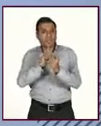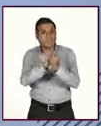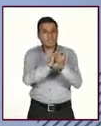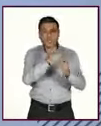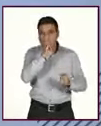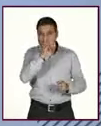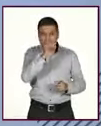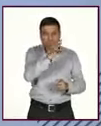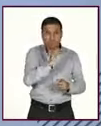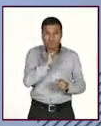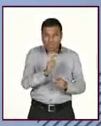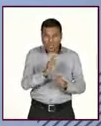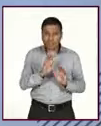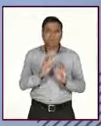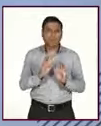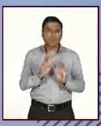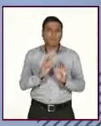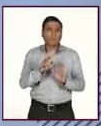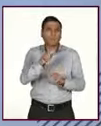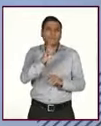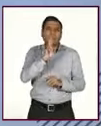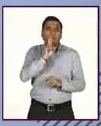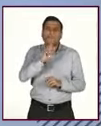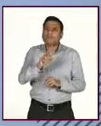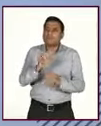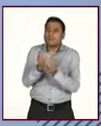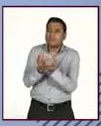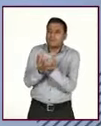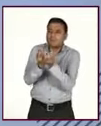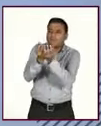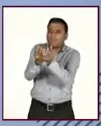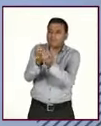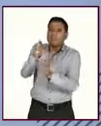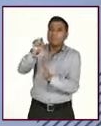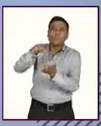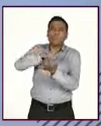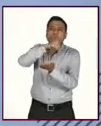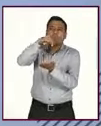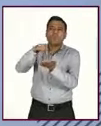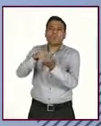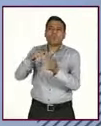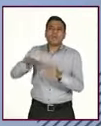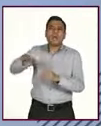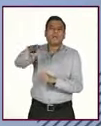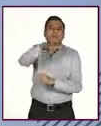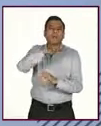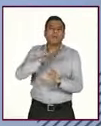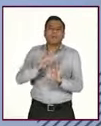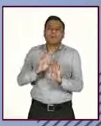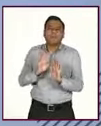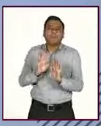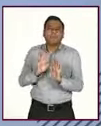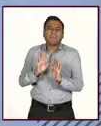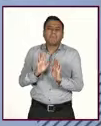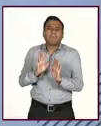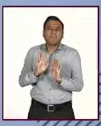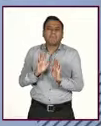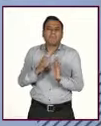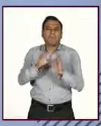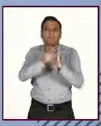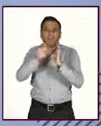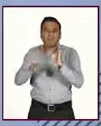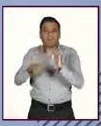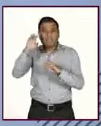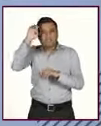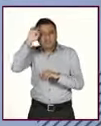comunidades, pues buscar que estén en un lugar en donde no sea un espacio, pues como en un estacionamiento